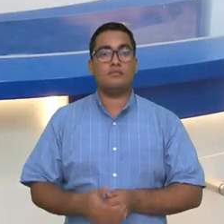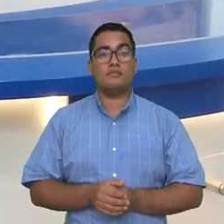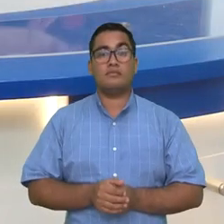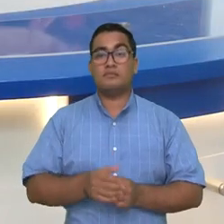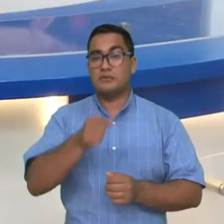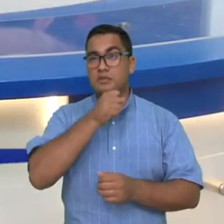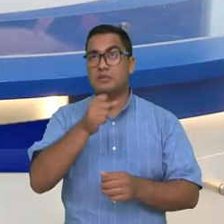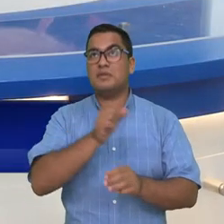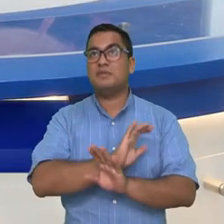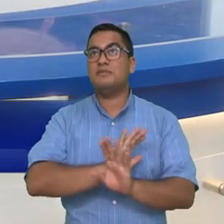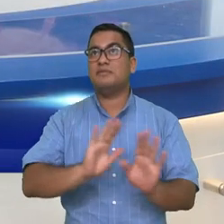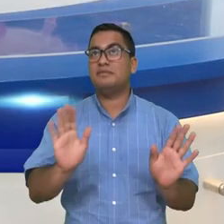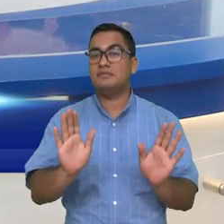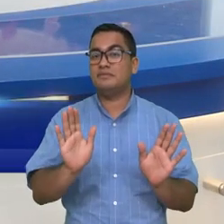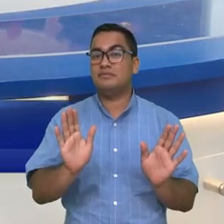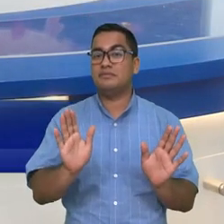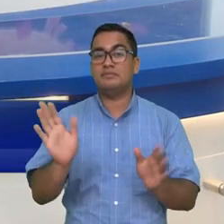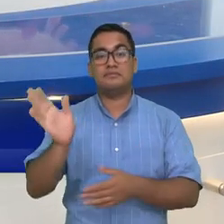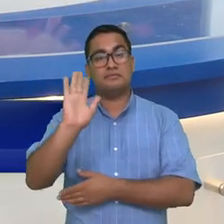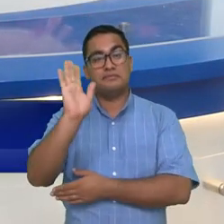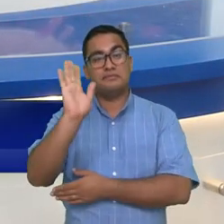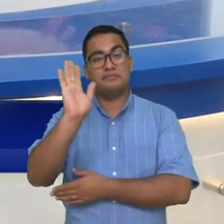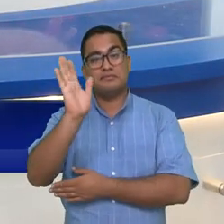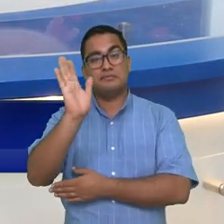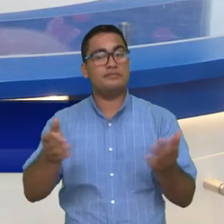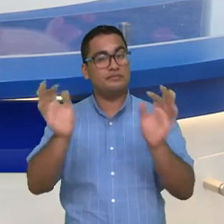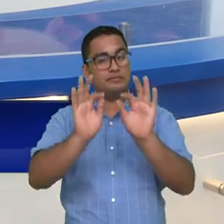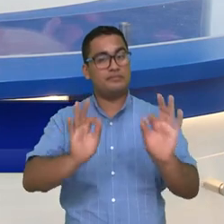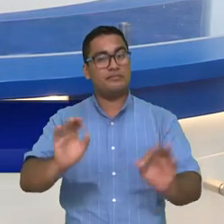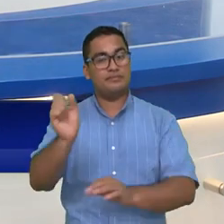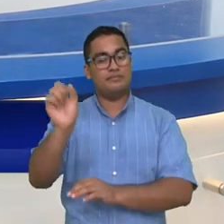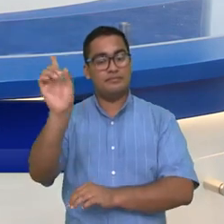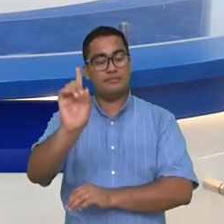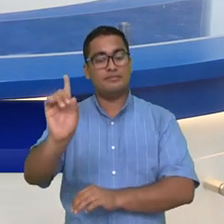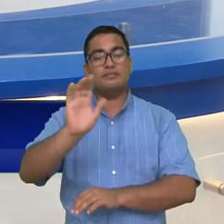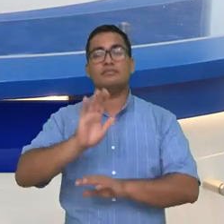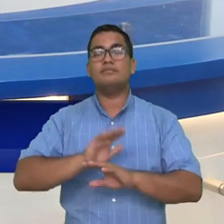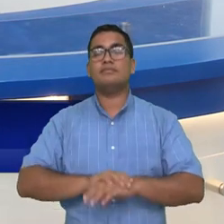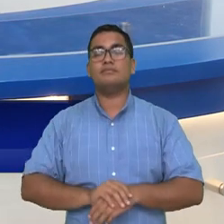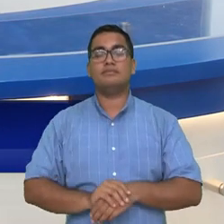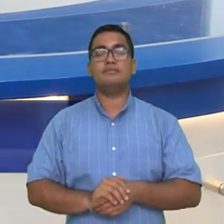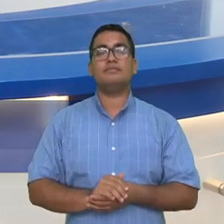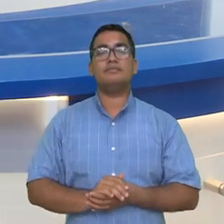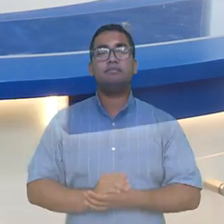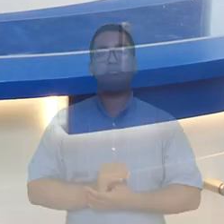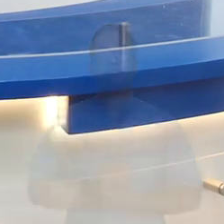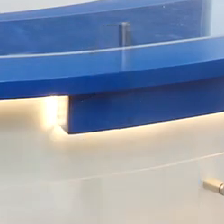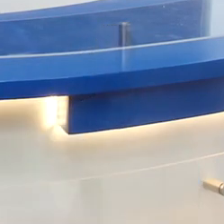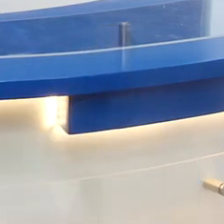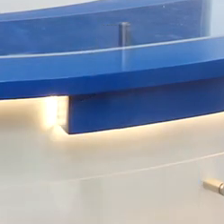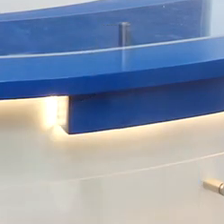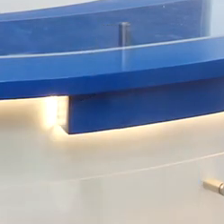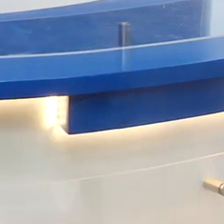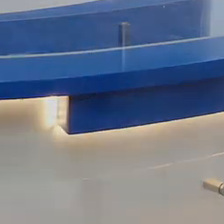Hasta aquí las noticias del día de hoy. Nos despedimos de ustedes deseándole un excelente fin de semana.